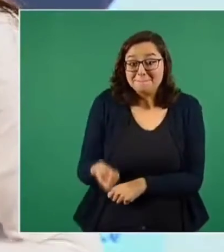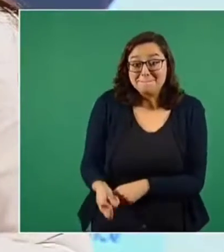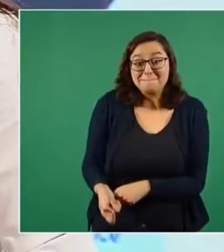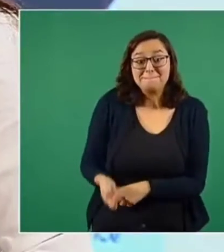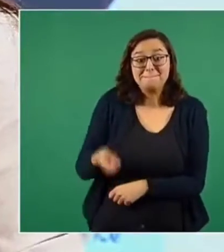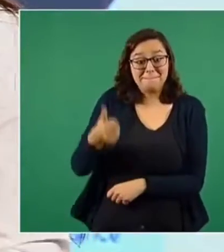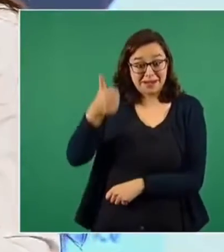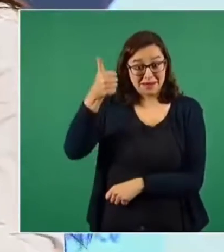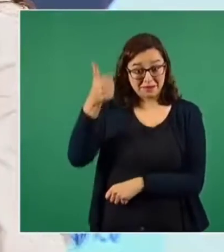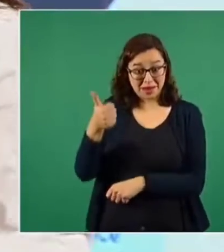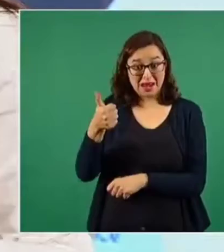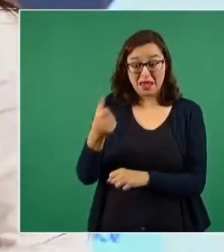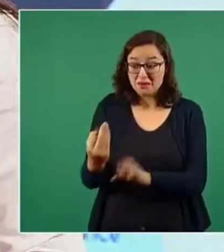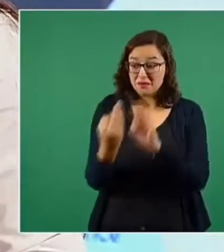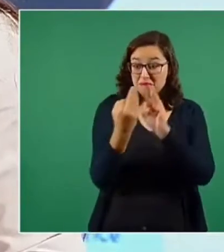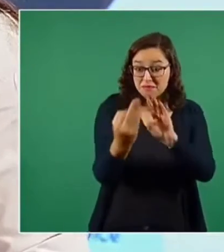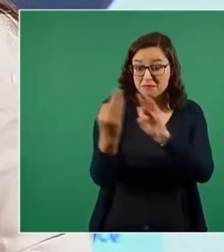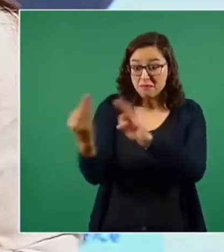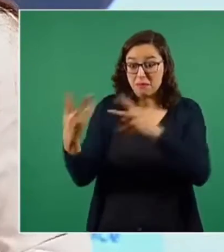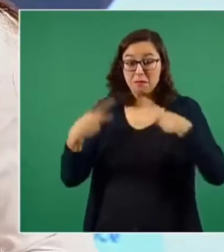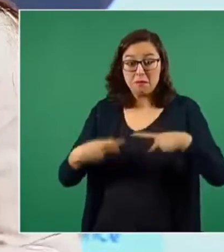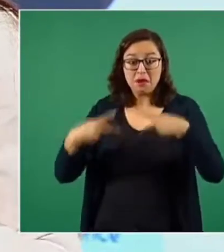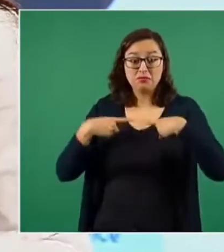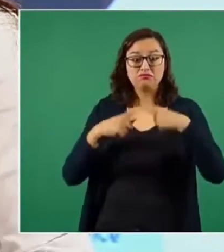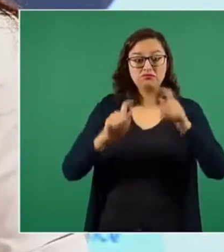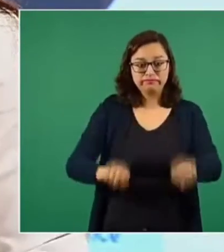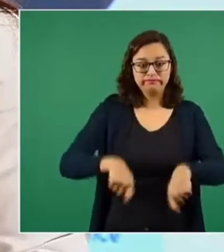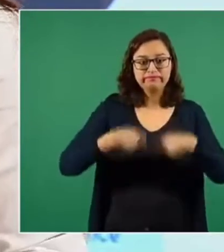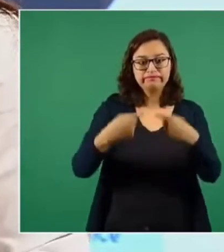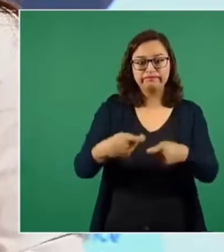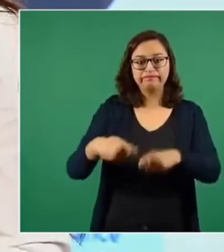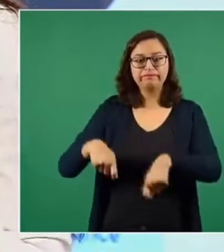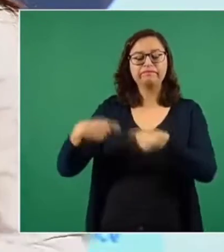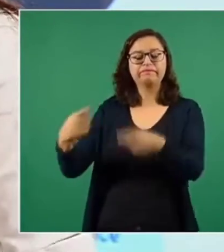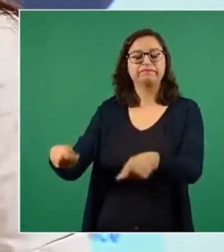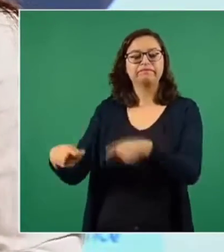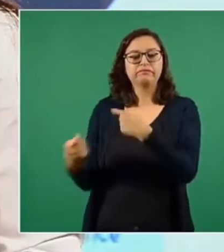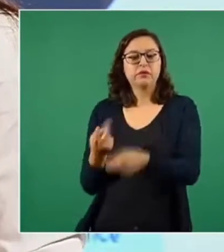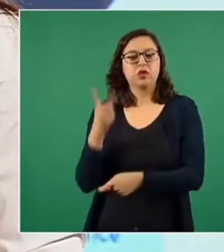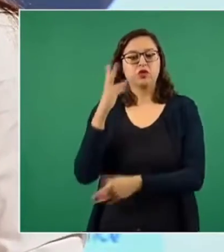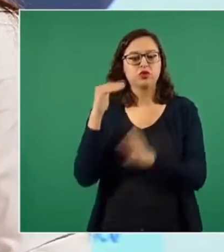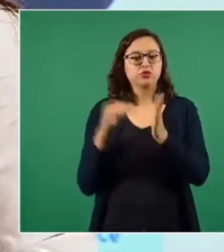se ha entregado de manera directa la ayuda a los afectados por más de